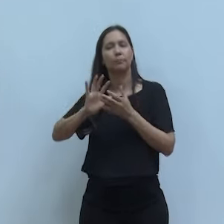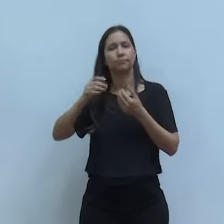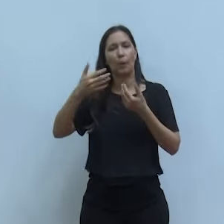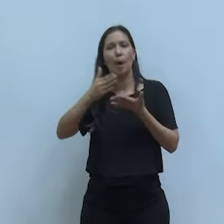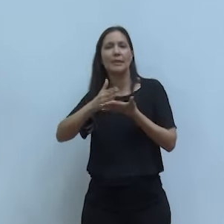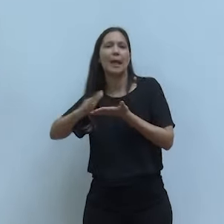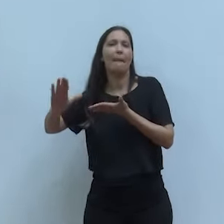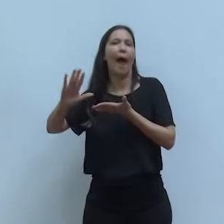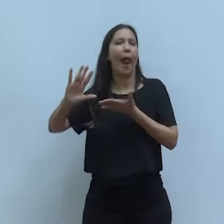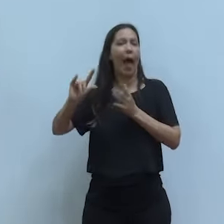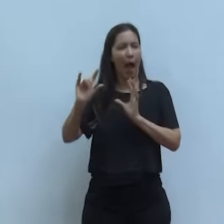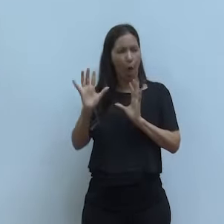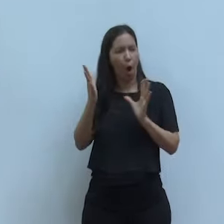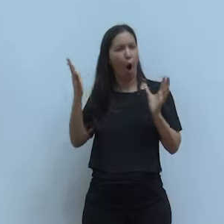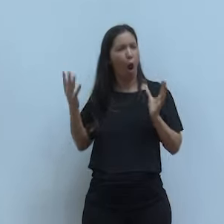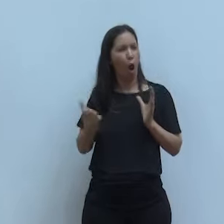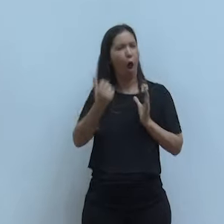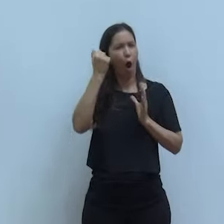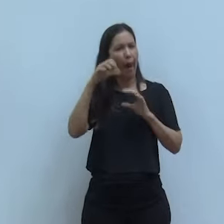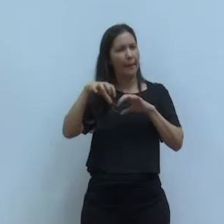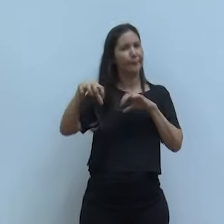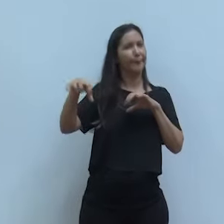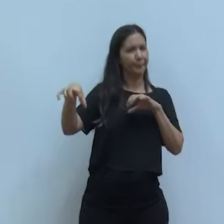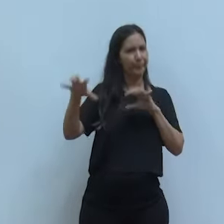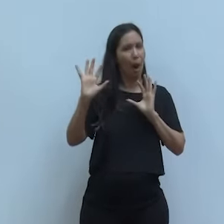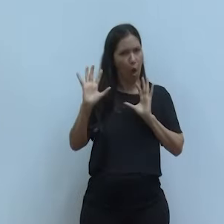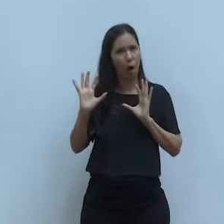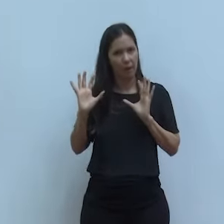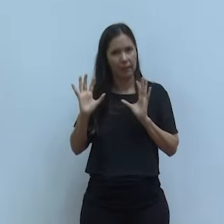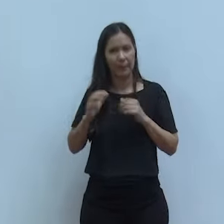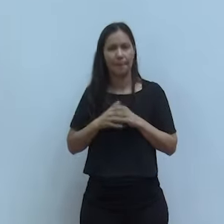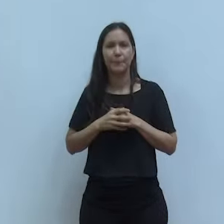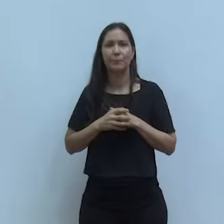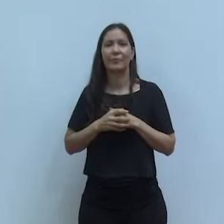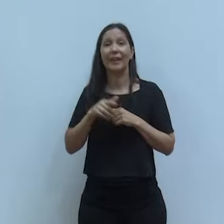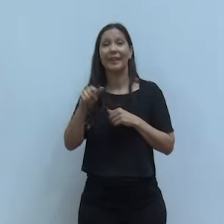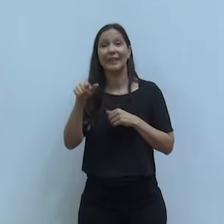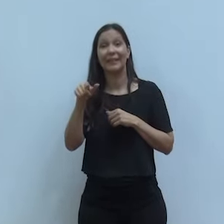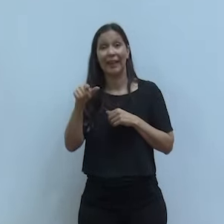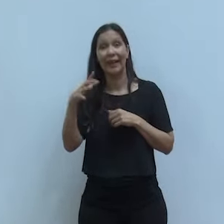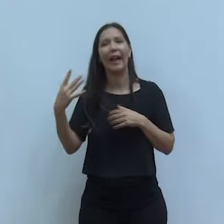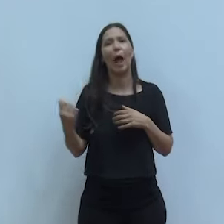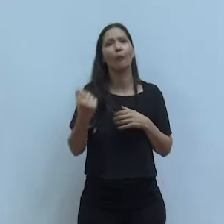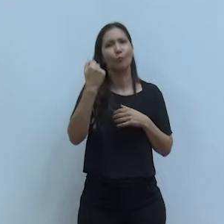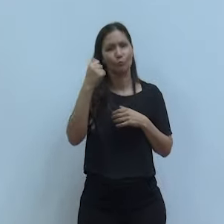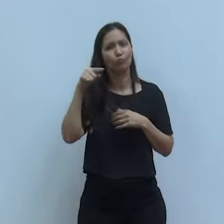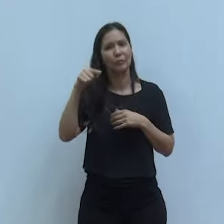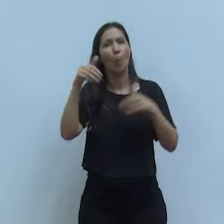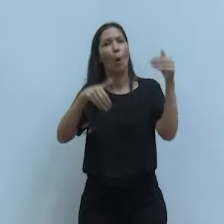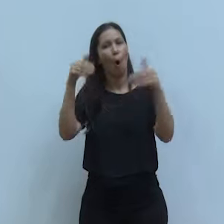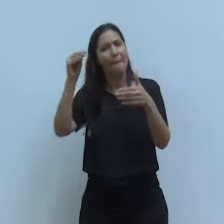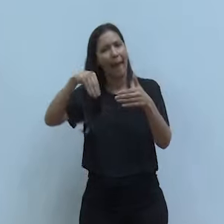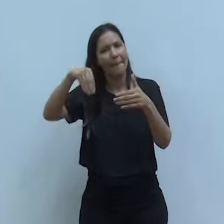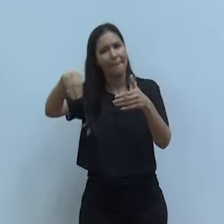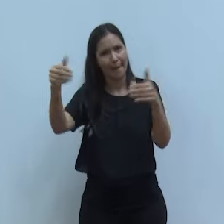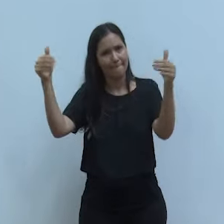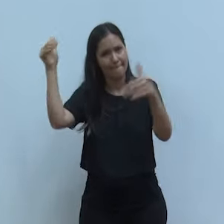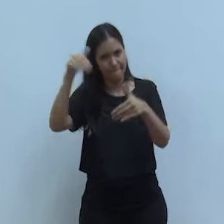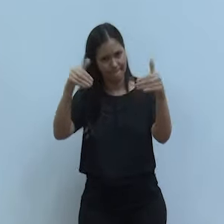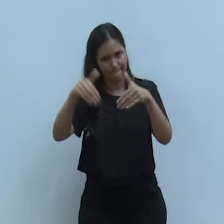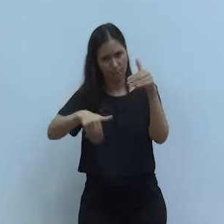de las generales al balot o sea captura algo de este voto pero estaba